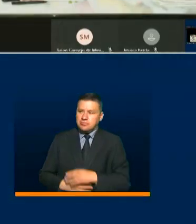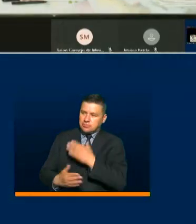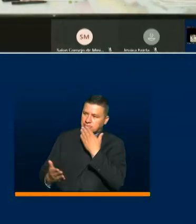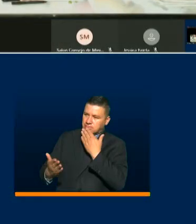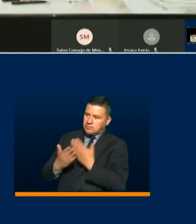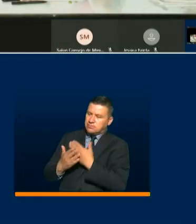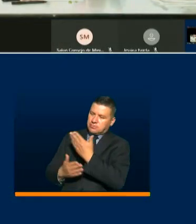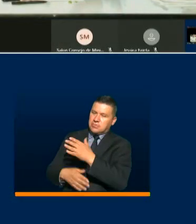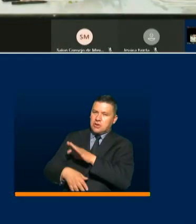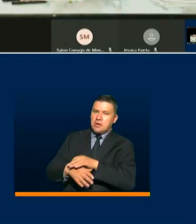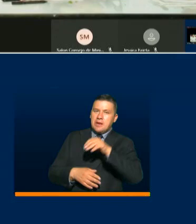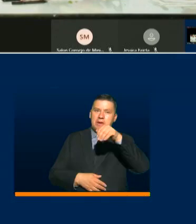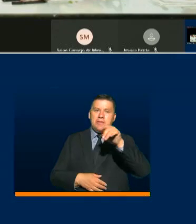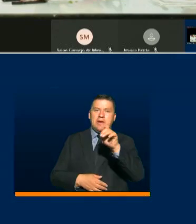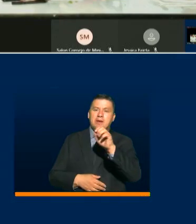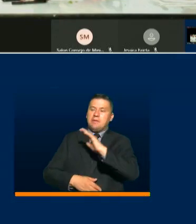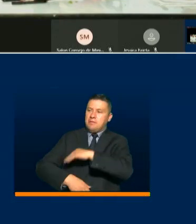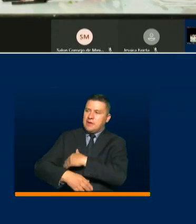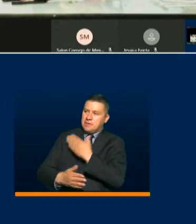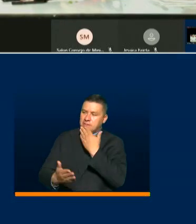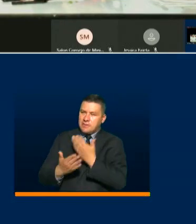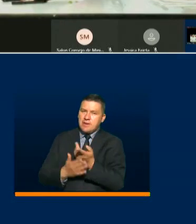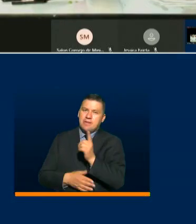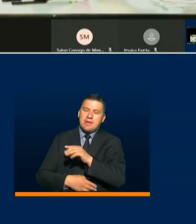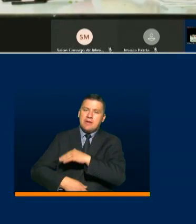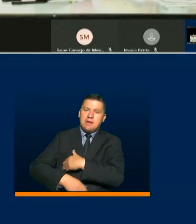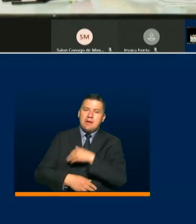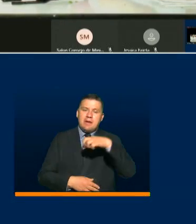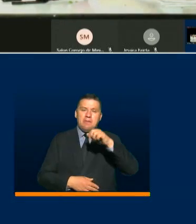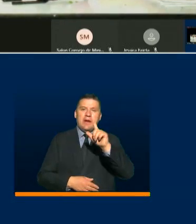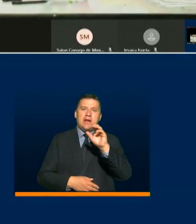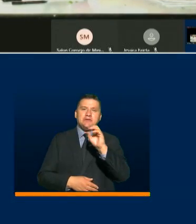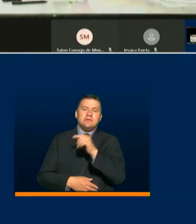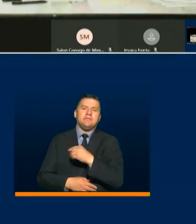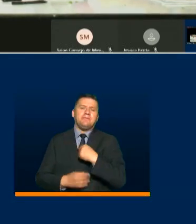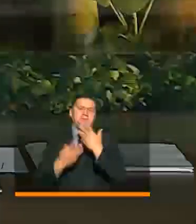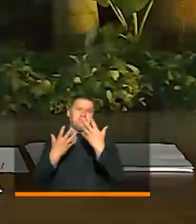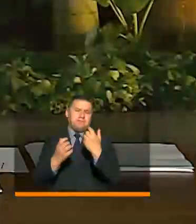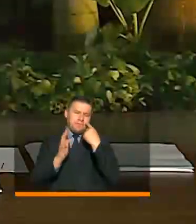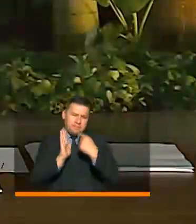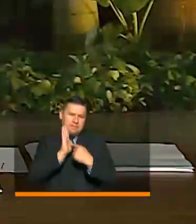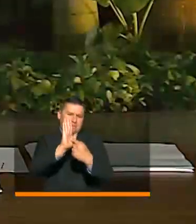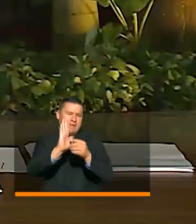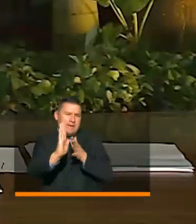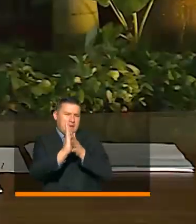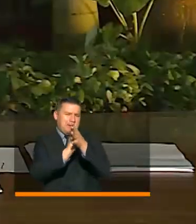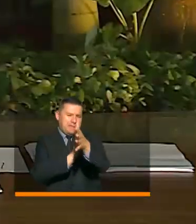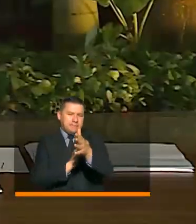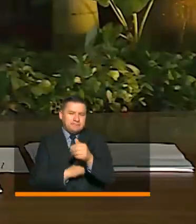Muchísimas gracias, doctor Miguel, ministro Molano, también ministro Palacios. Y quiero dejarlos